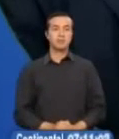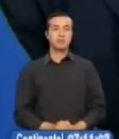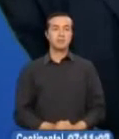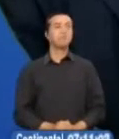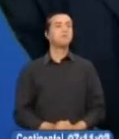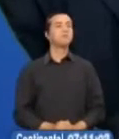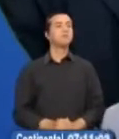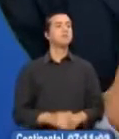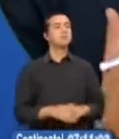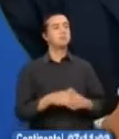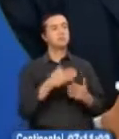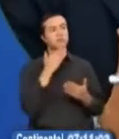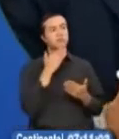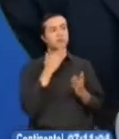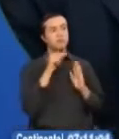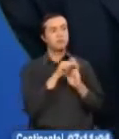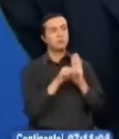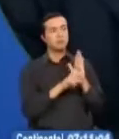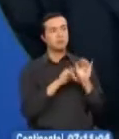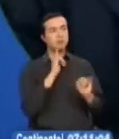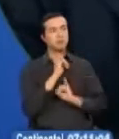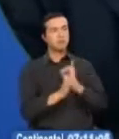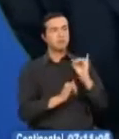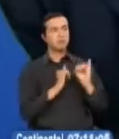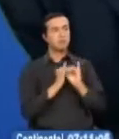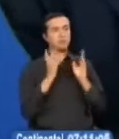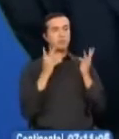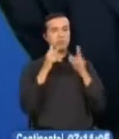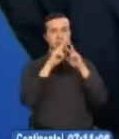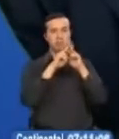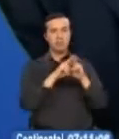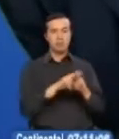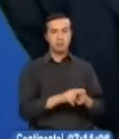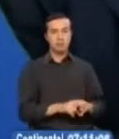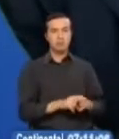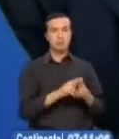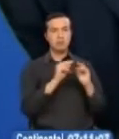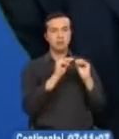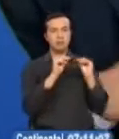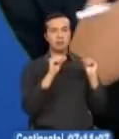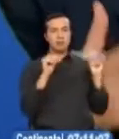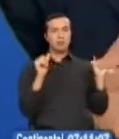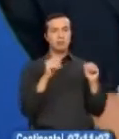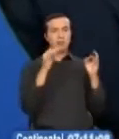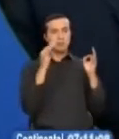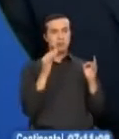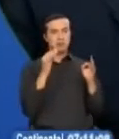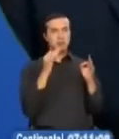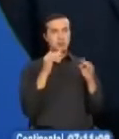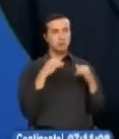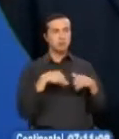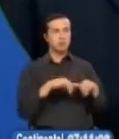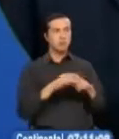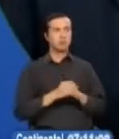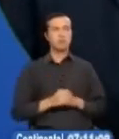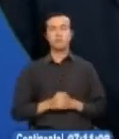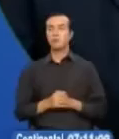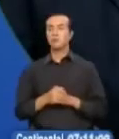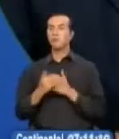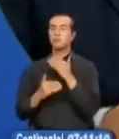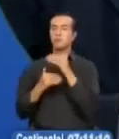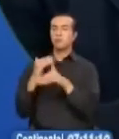y qué tipo de criterios internacionales se están implementando para verificar esa calidad como para abonar en el tema bueno el